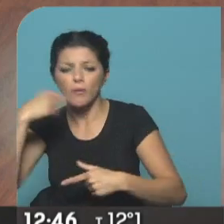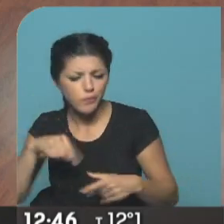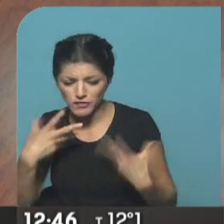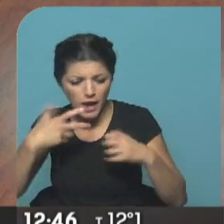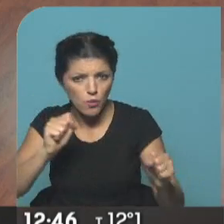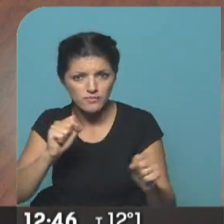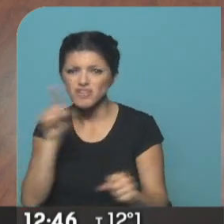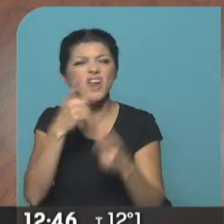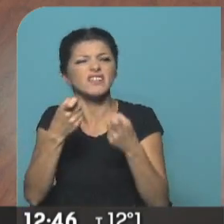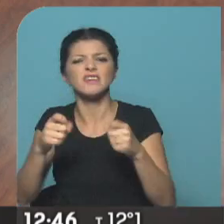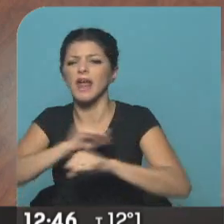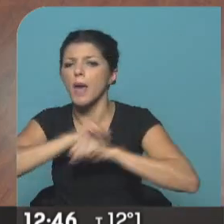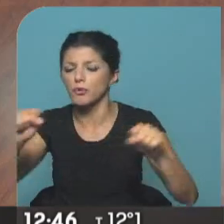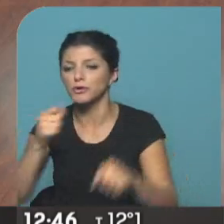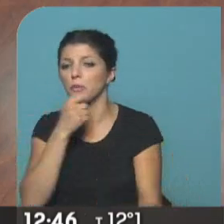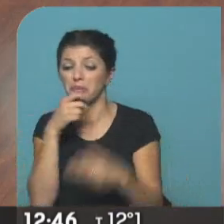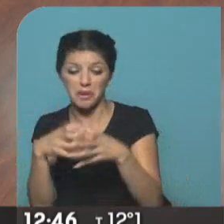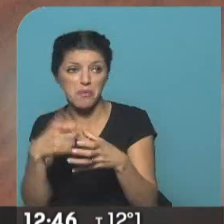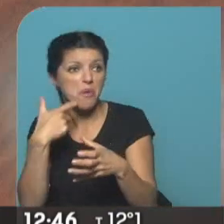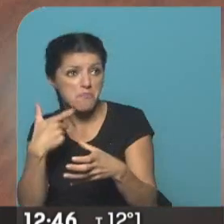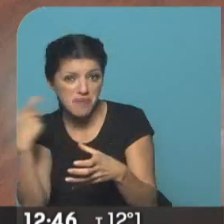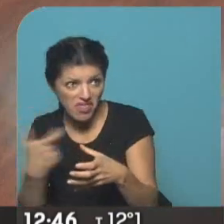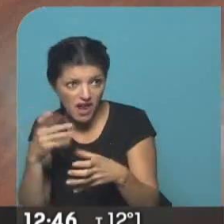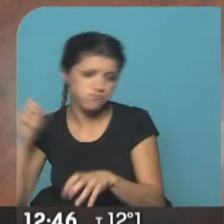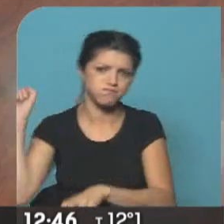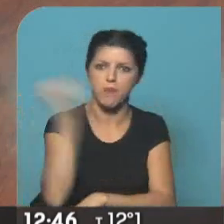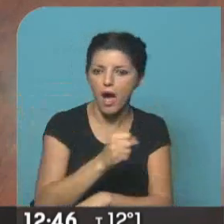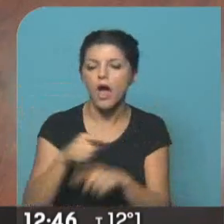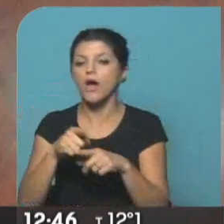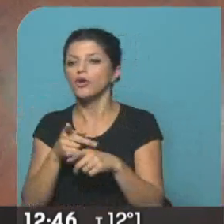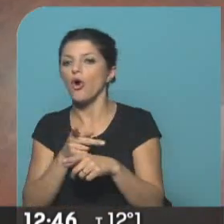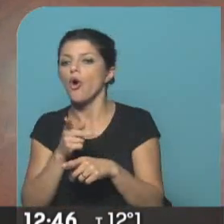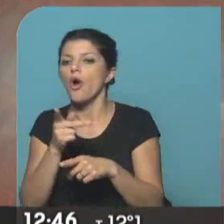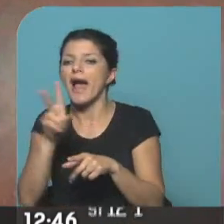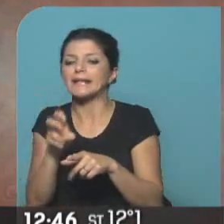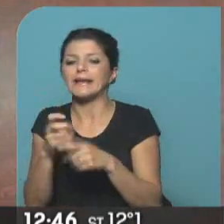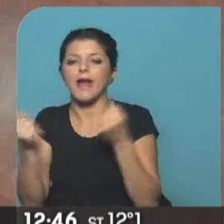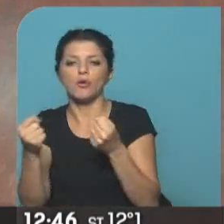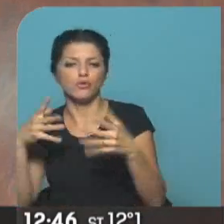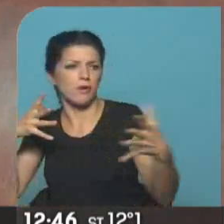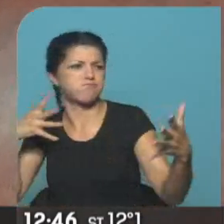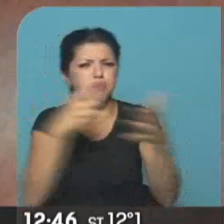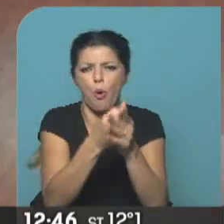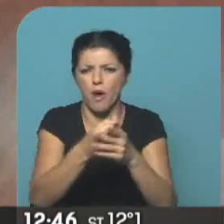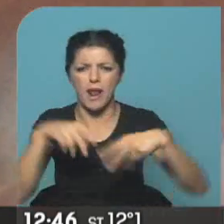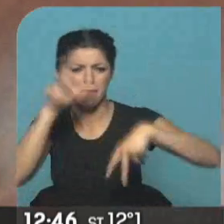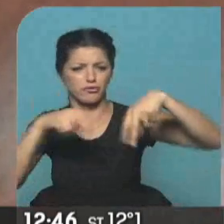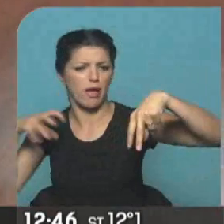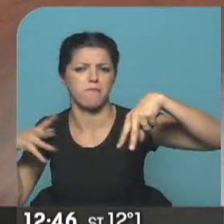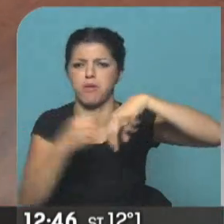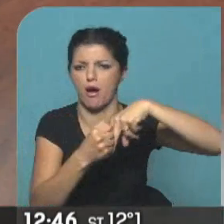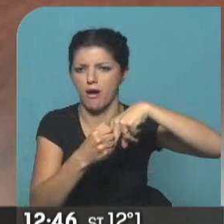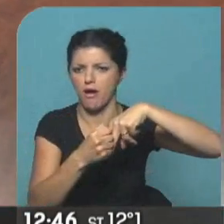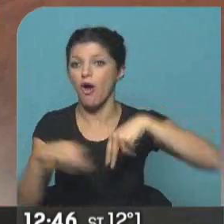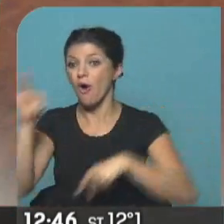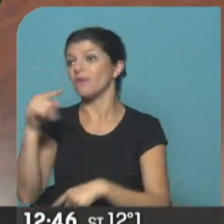tengan explosivos. Péguenles con una piedra, alquilen un coche y embistan contra una multitud, o Finlandia,